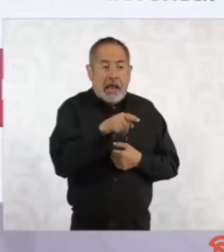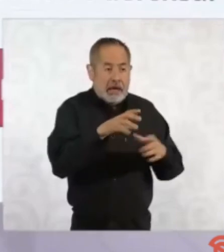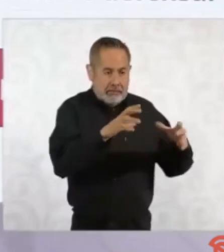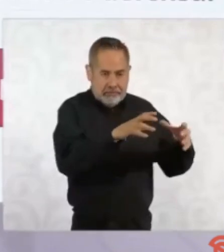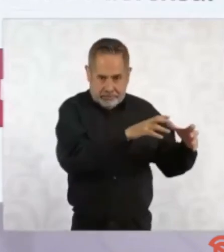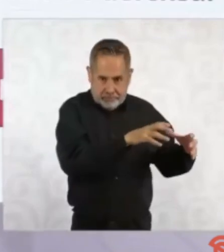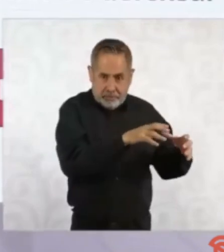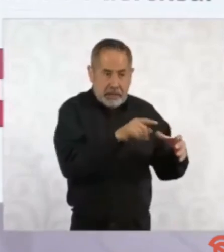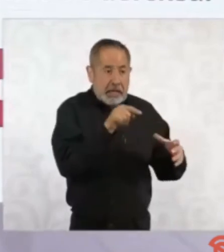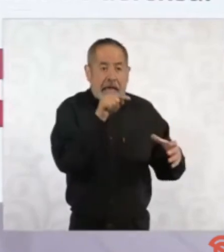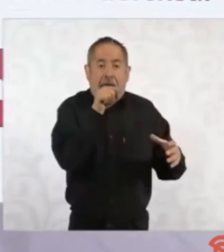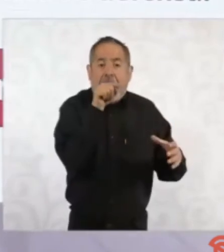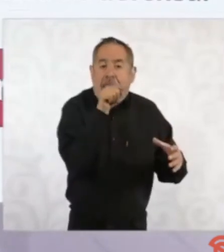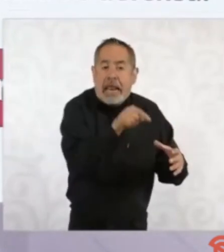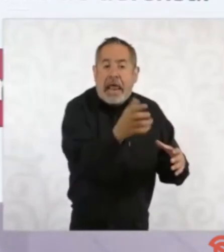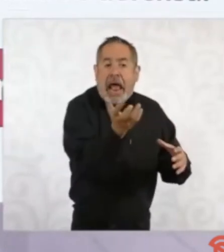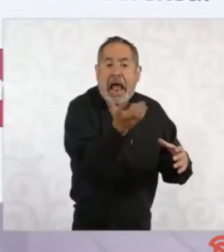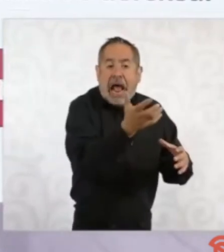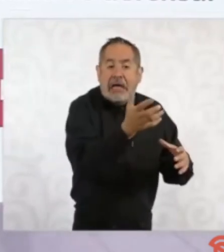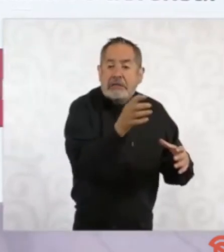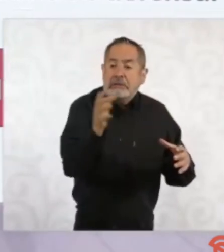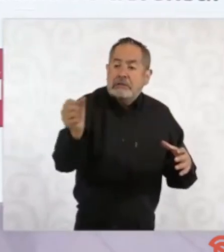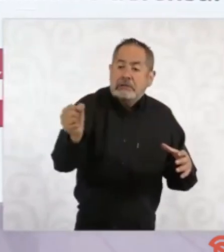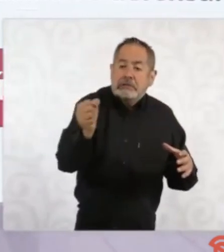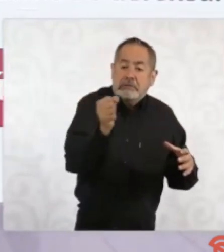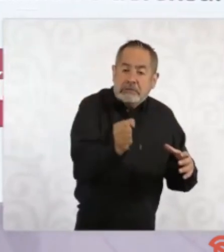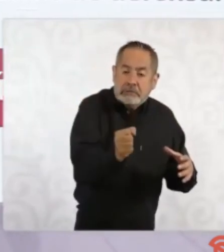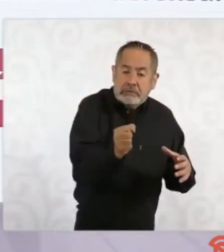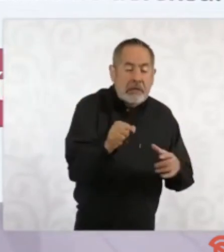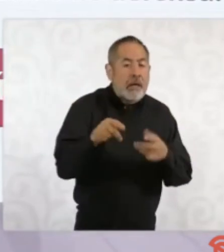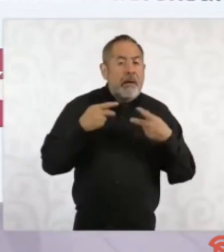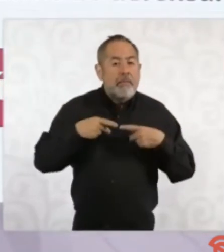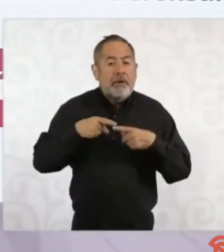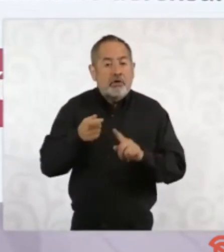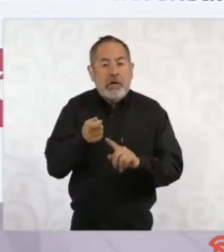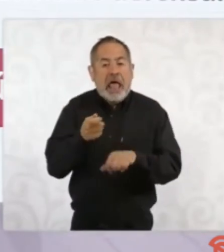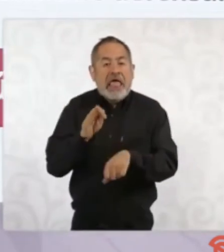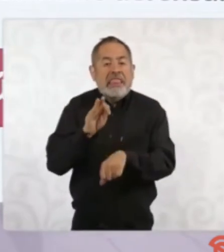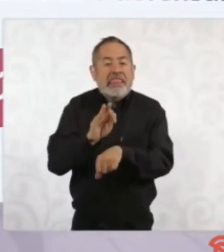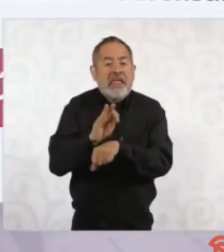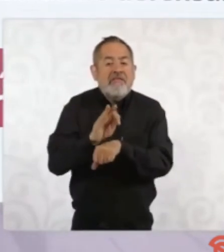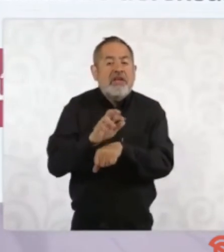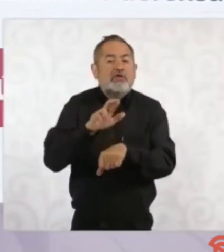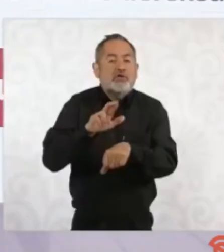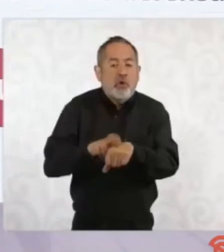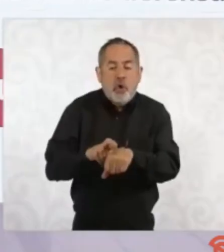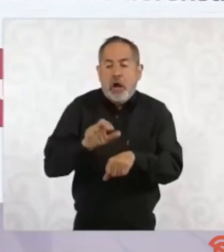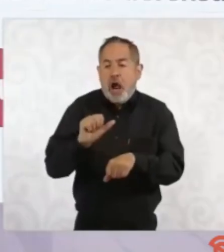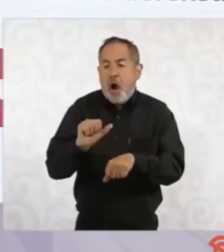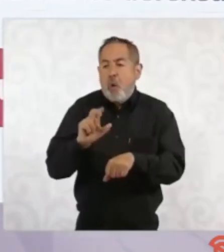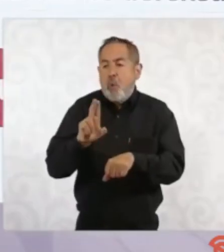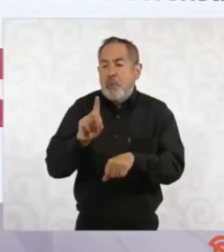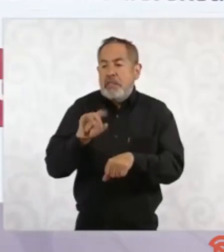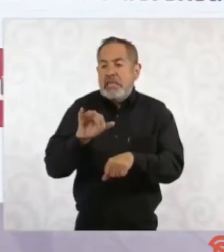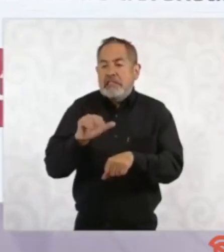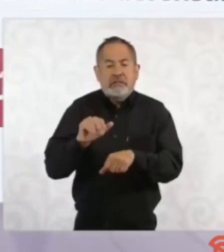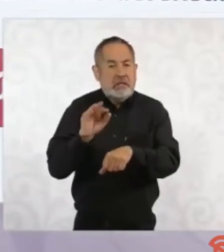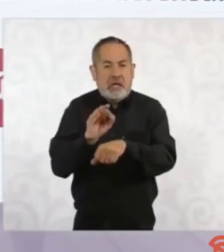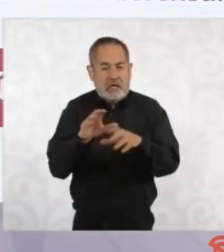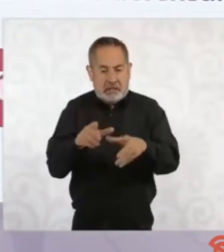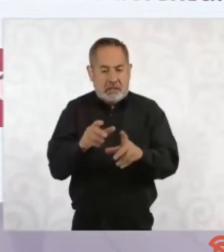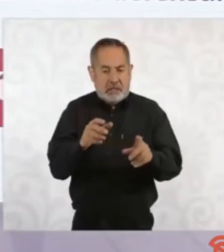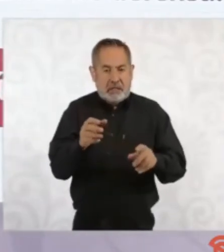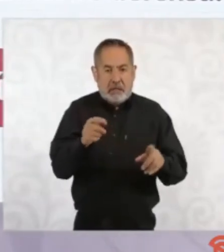de audiencias. ¿Por qué? Porque es importante, si yo como audiencia, como ciudadano, como radioescucha